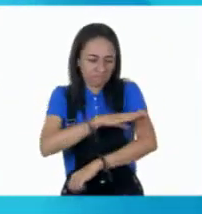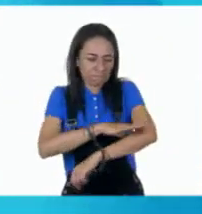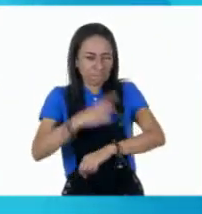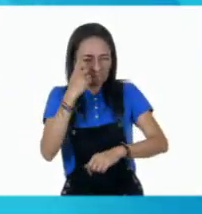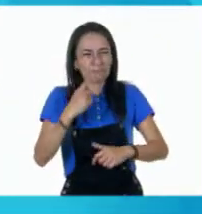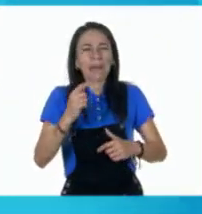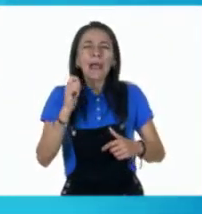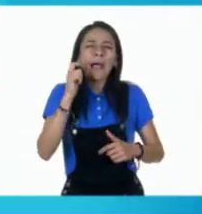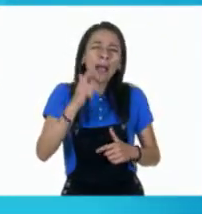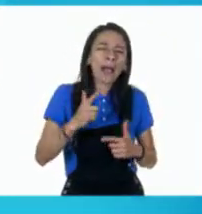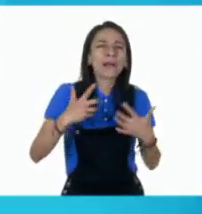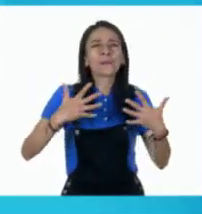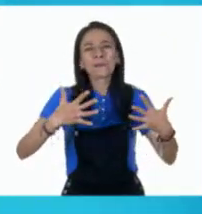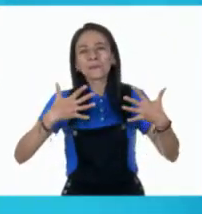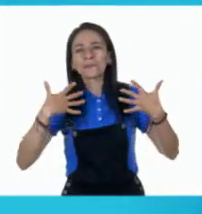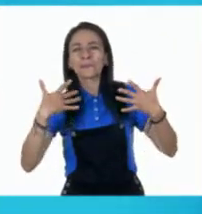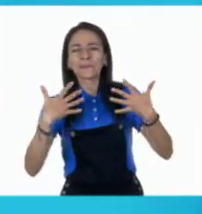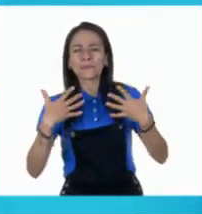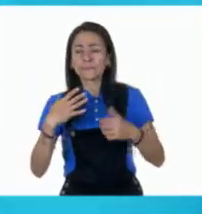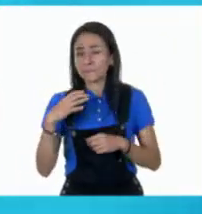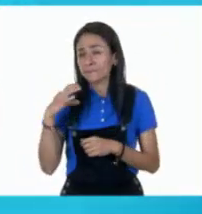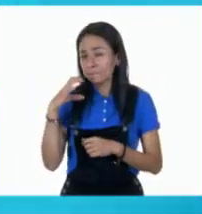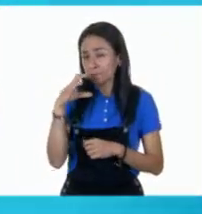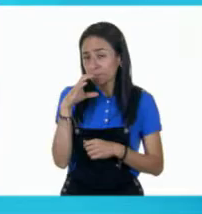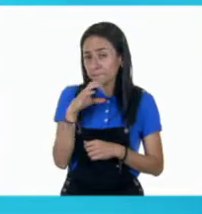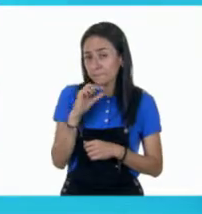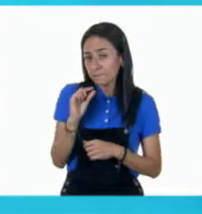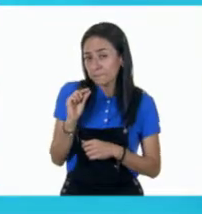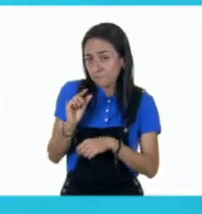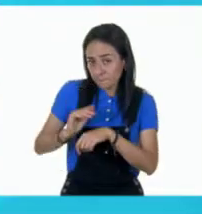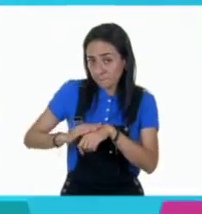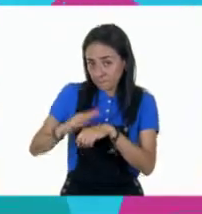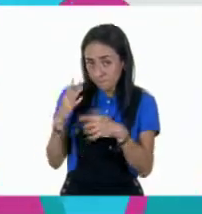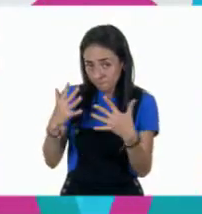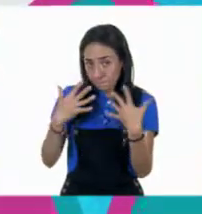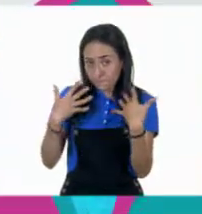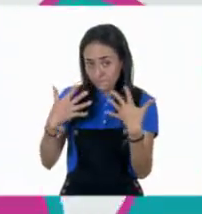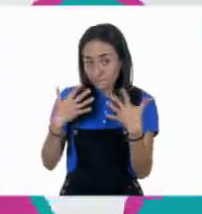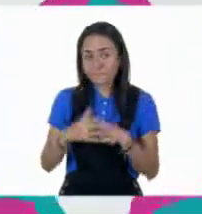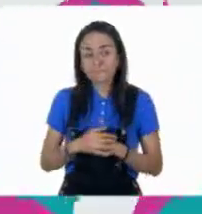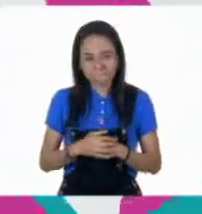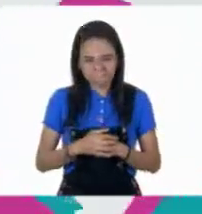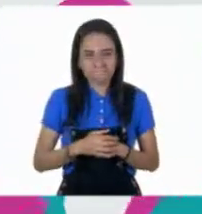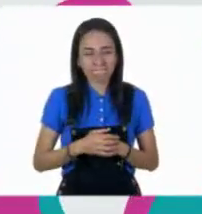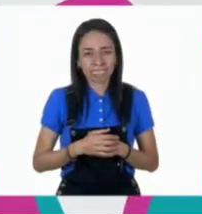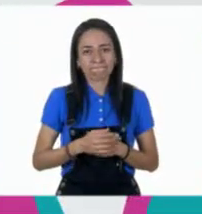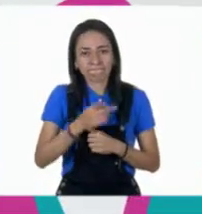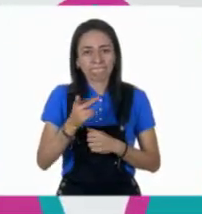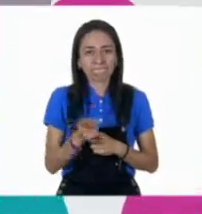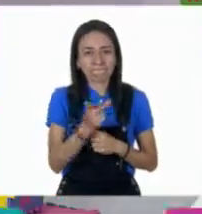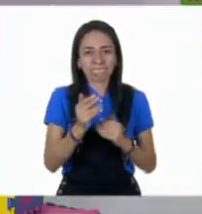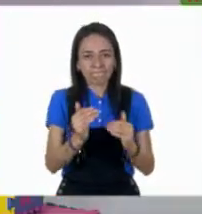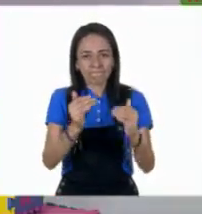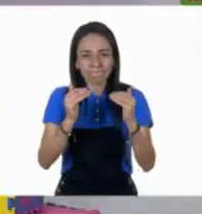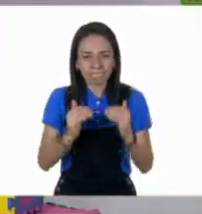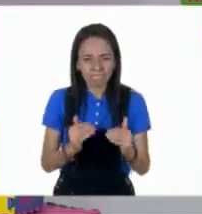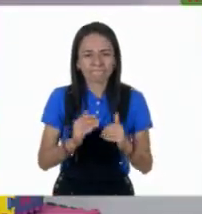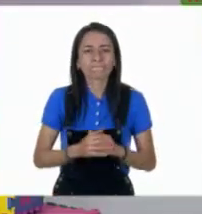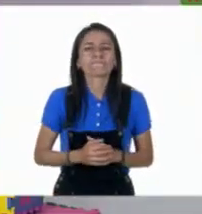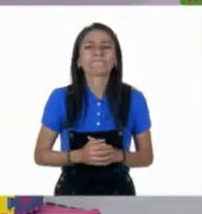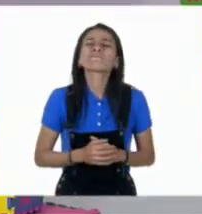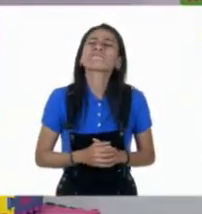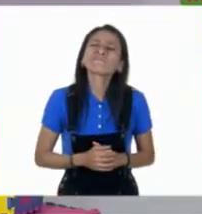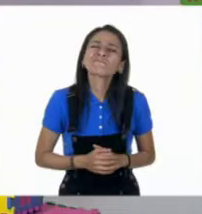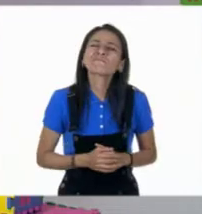frescos. Es más cálido. Muy bien. En la siguiente pregunta dice, ¿por qué creen que